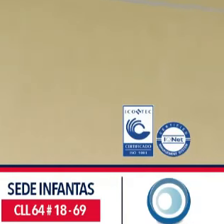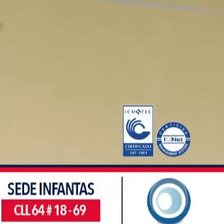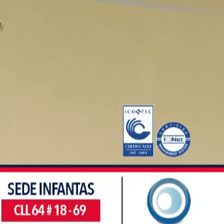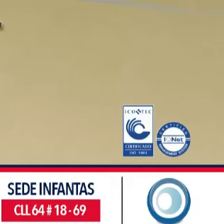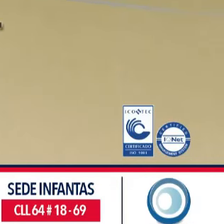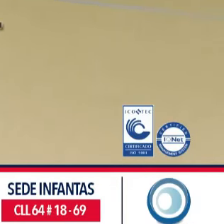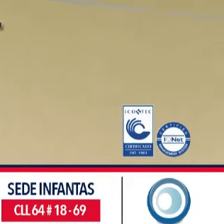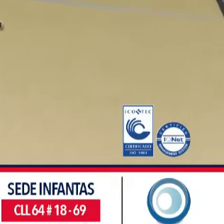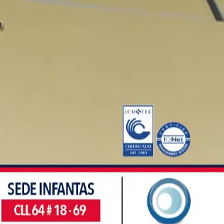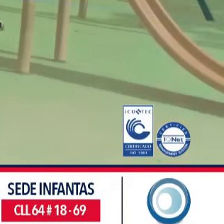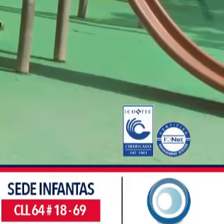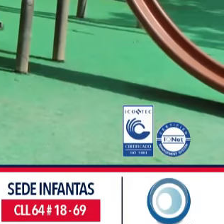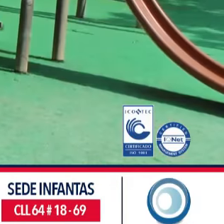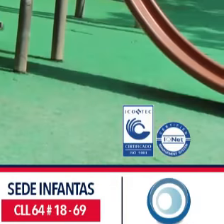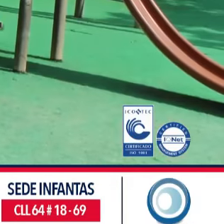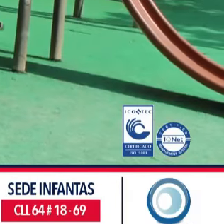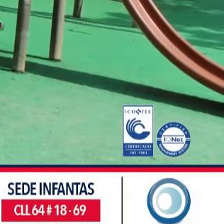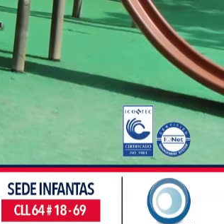ser. Informes al